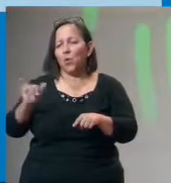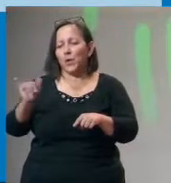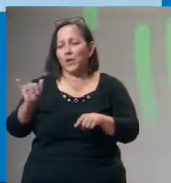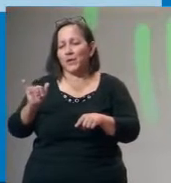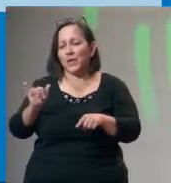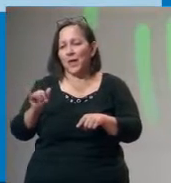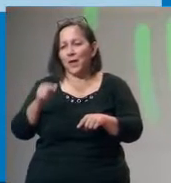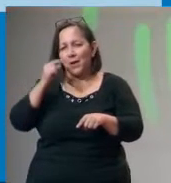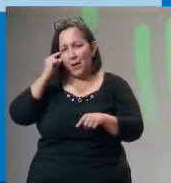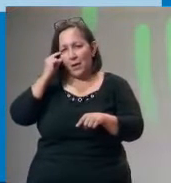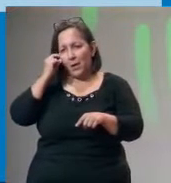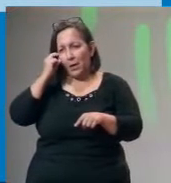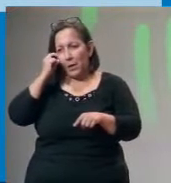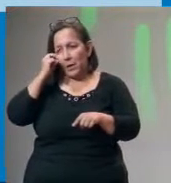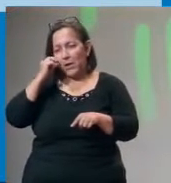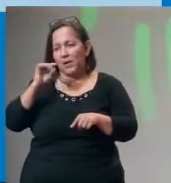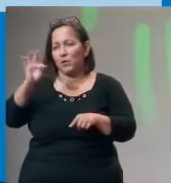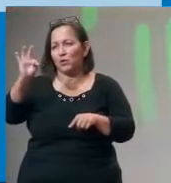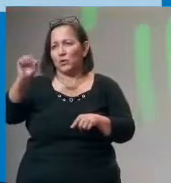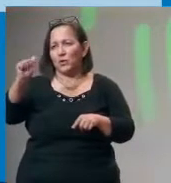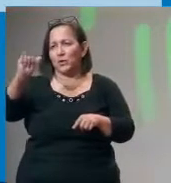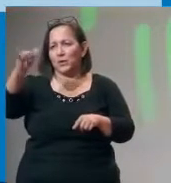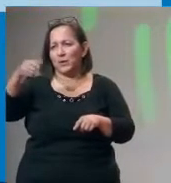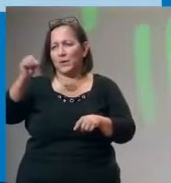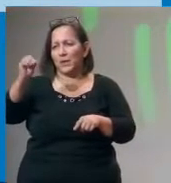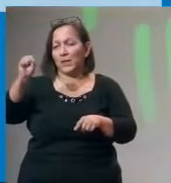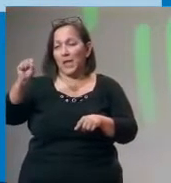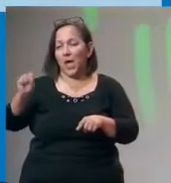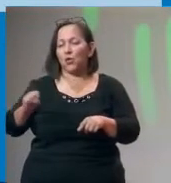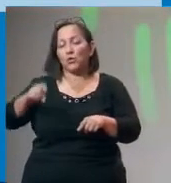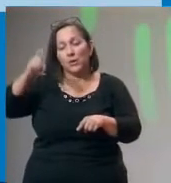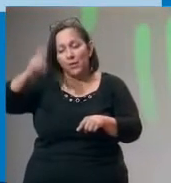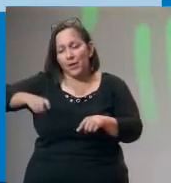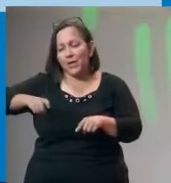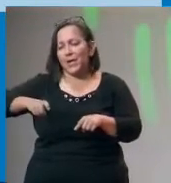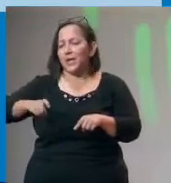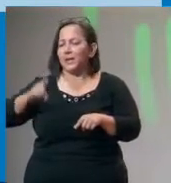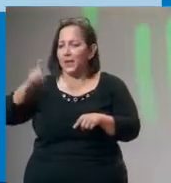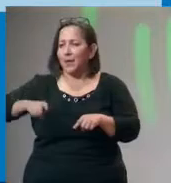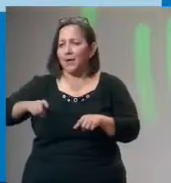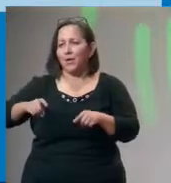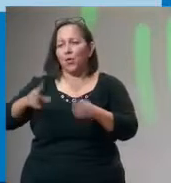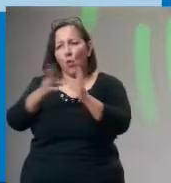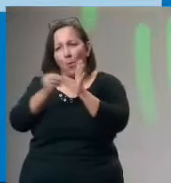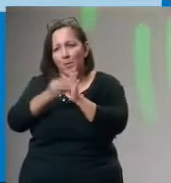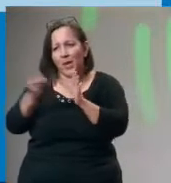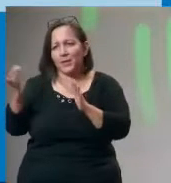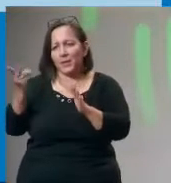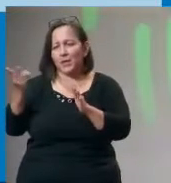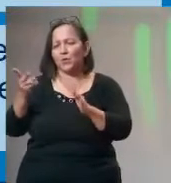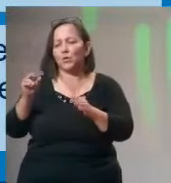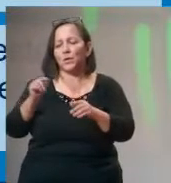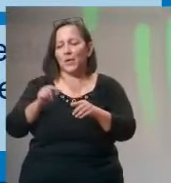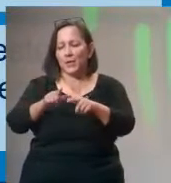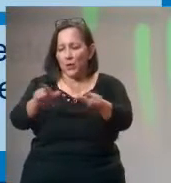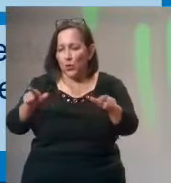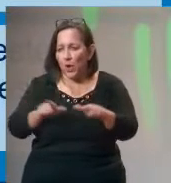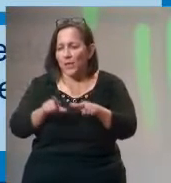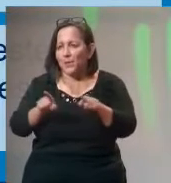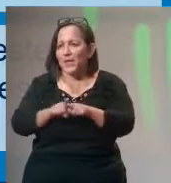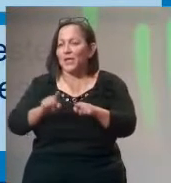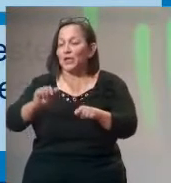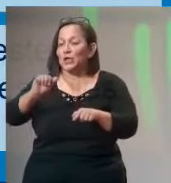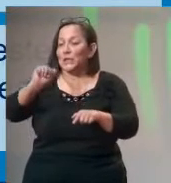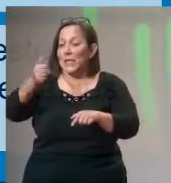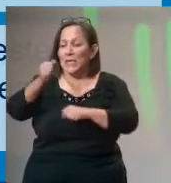¿verdad? El sistema de los tajos es algo que podría o debería o debe replicarse en esta zona. Entonces, han sido 10